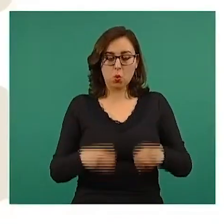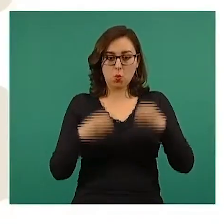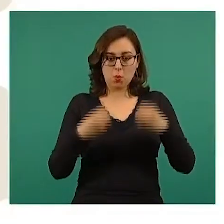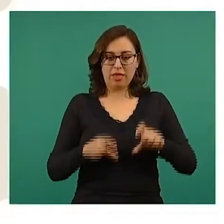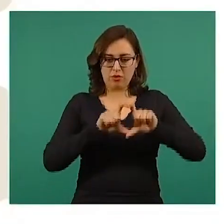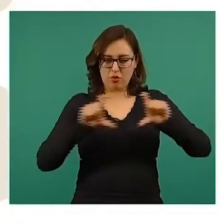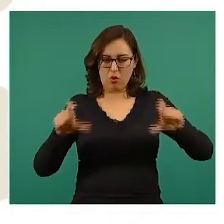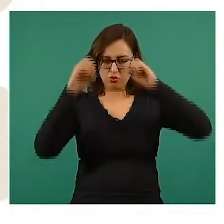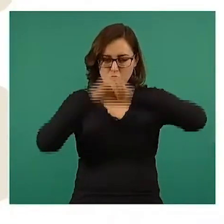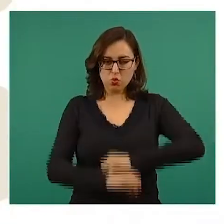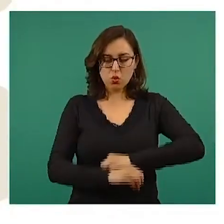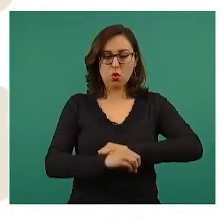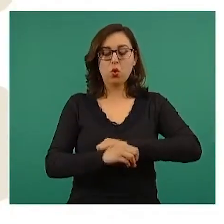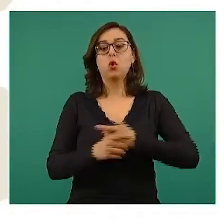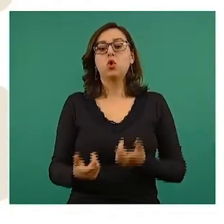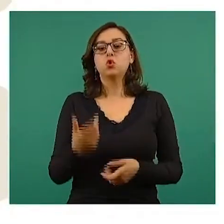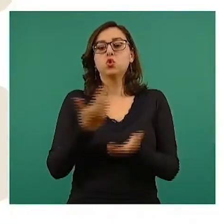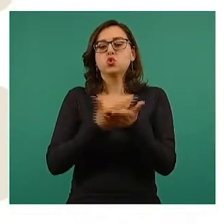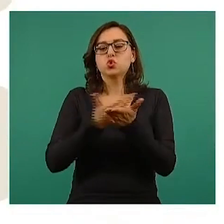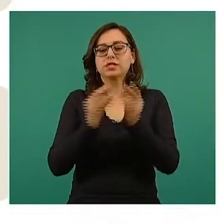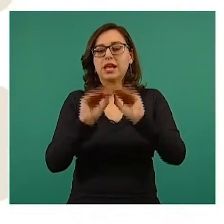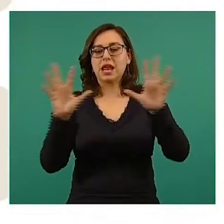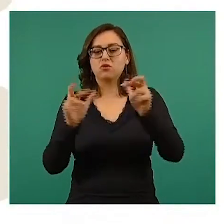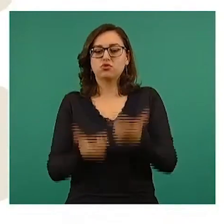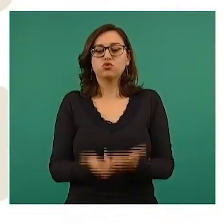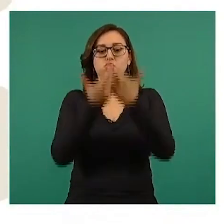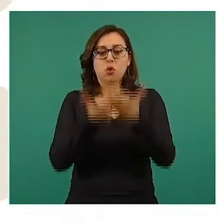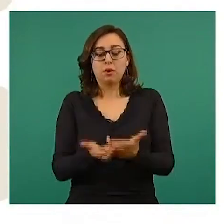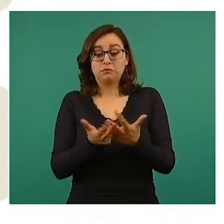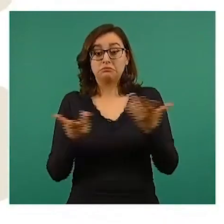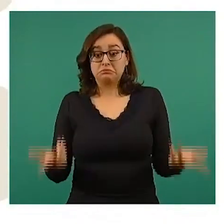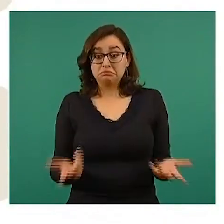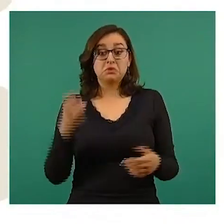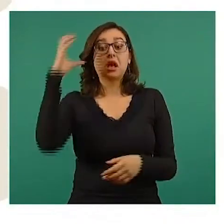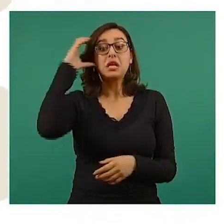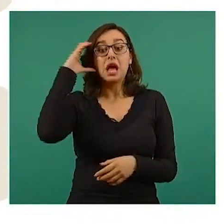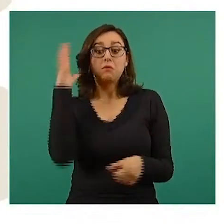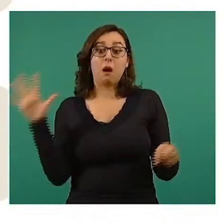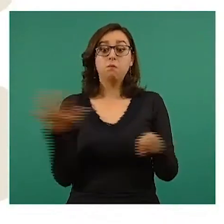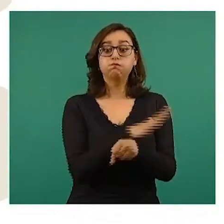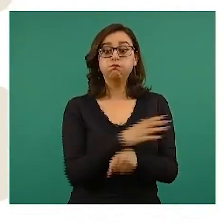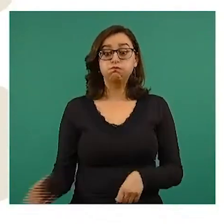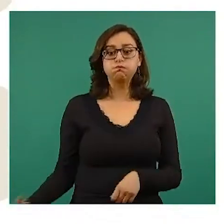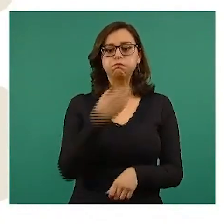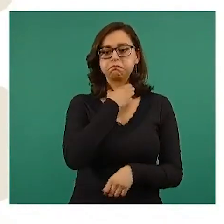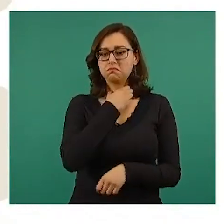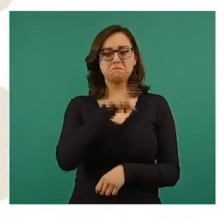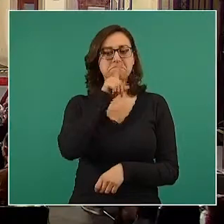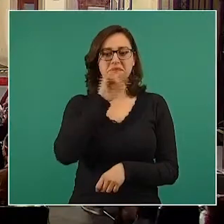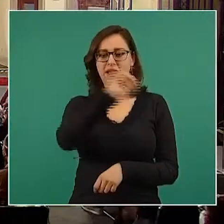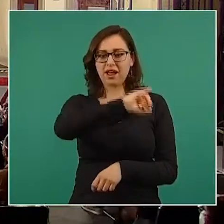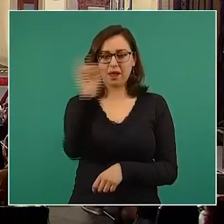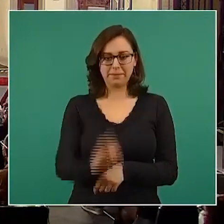es la disponibilidad. Nunca faltaron camas, nunca faltaron condiciones de hospitalización. Muy